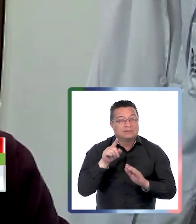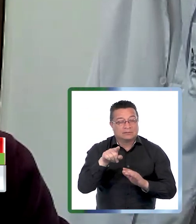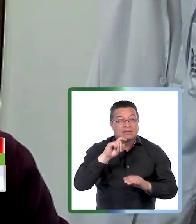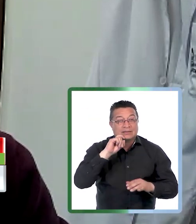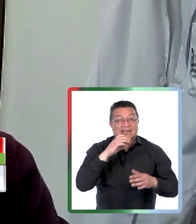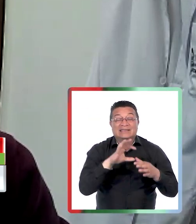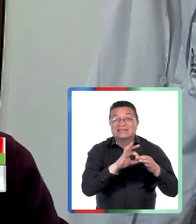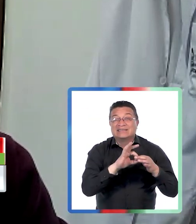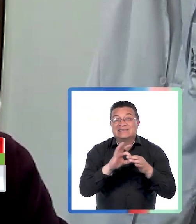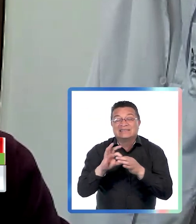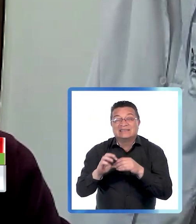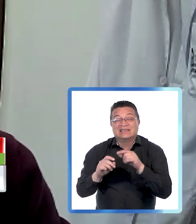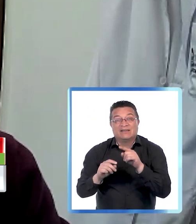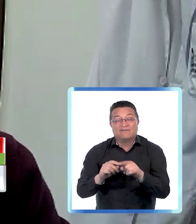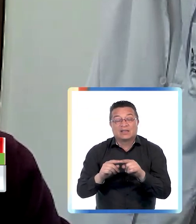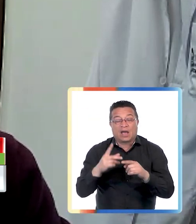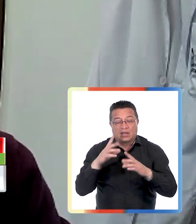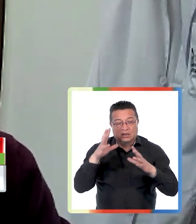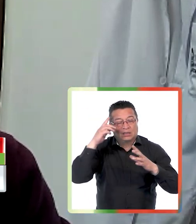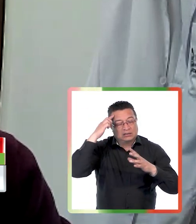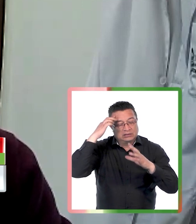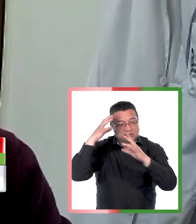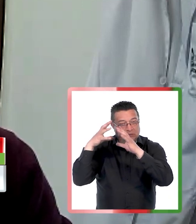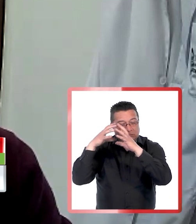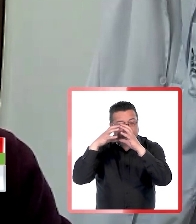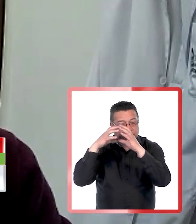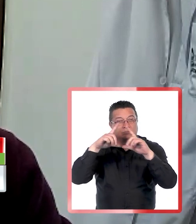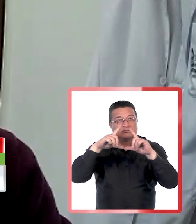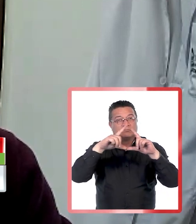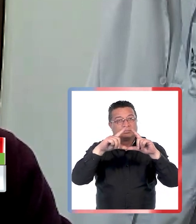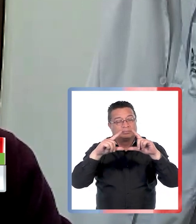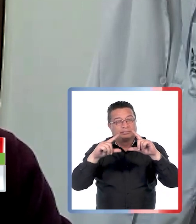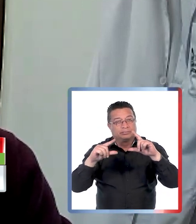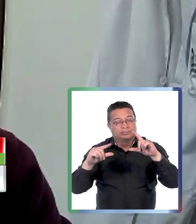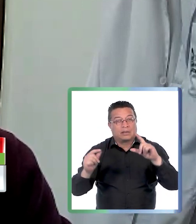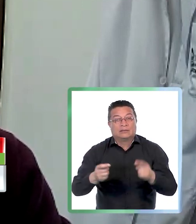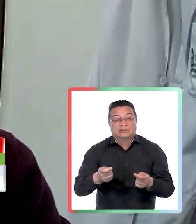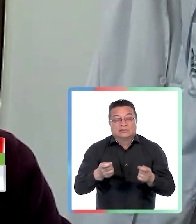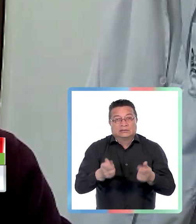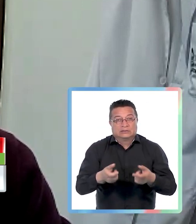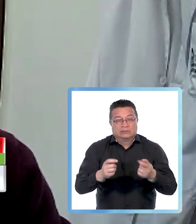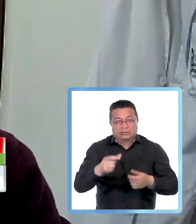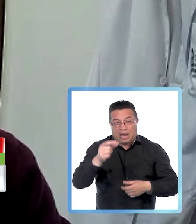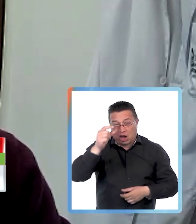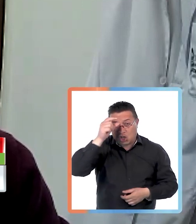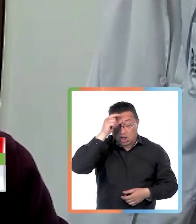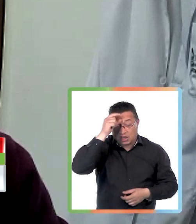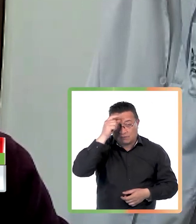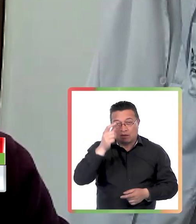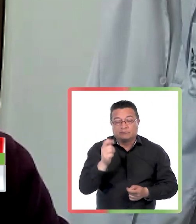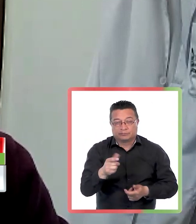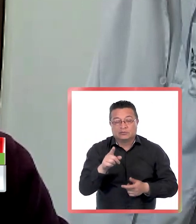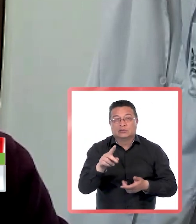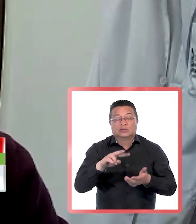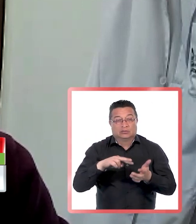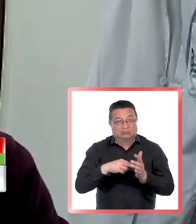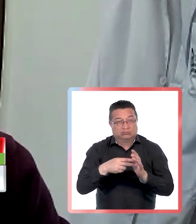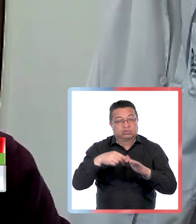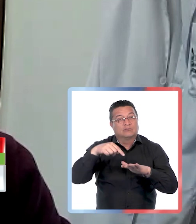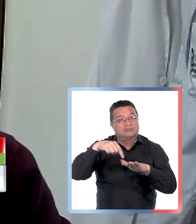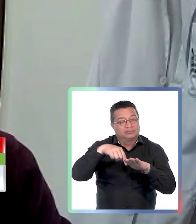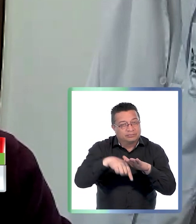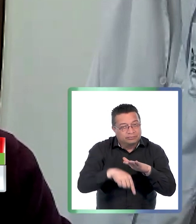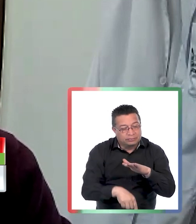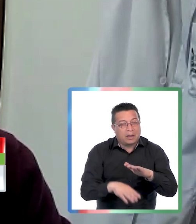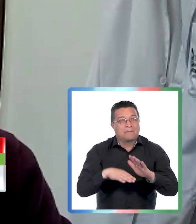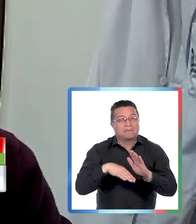Y demencia significa un deterioro de las habilidades cognitivas suficientemente